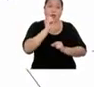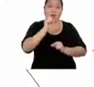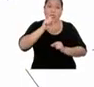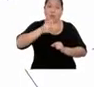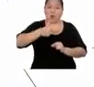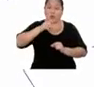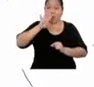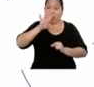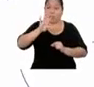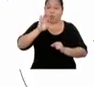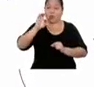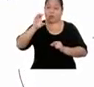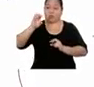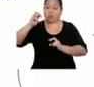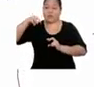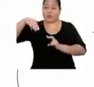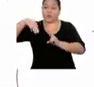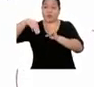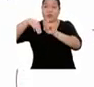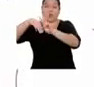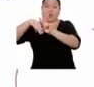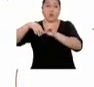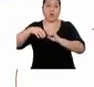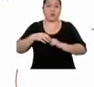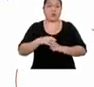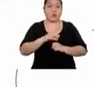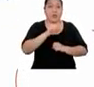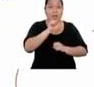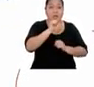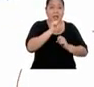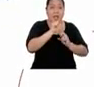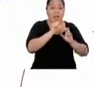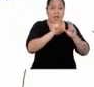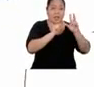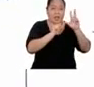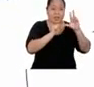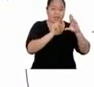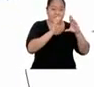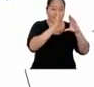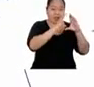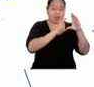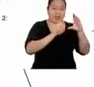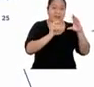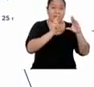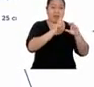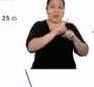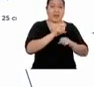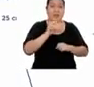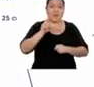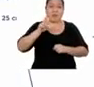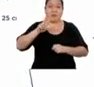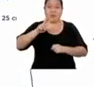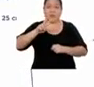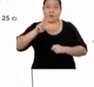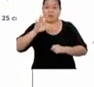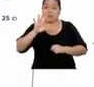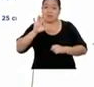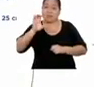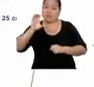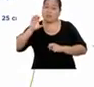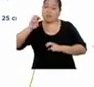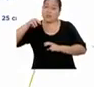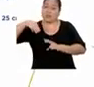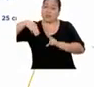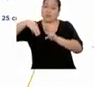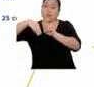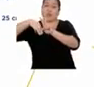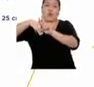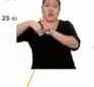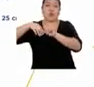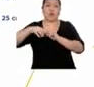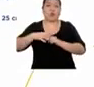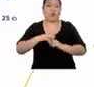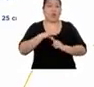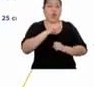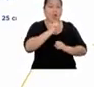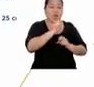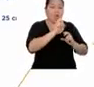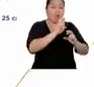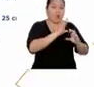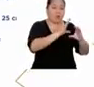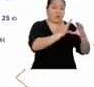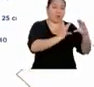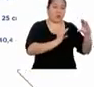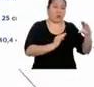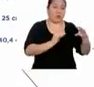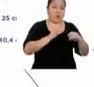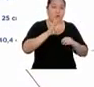centímetros cuadrados y el de la región A3 es 25 centímetros cuadrados y de A4